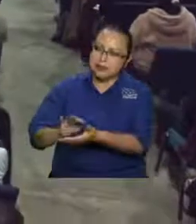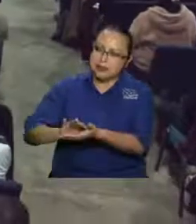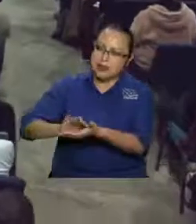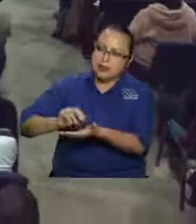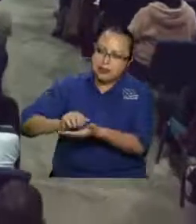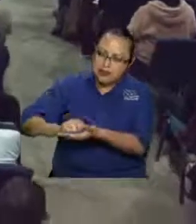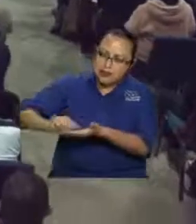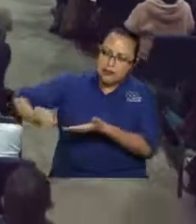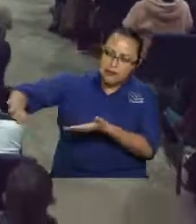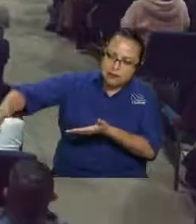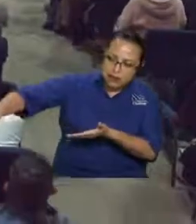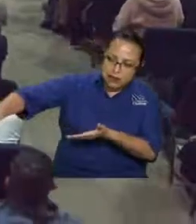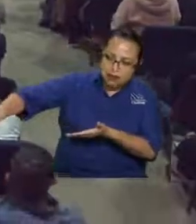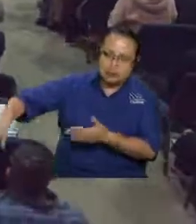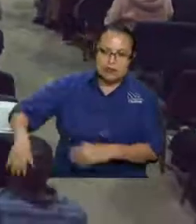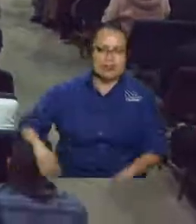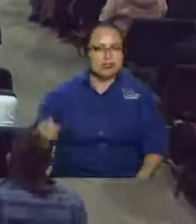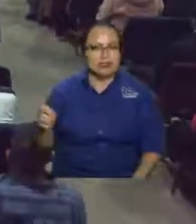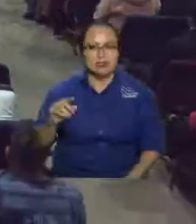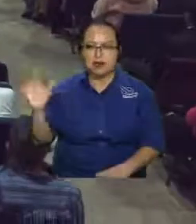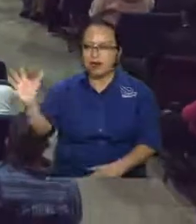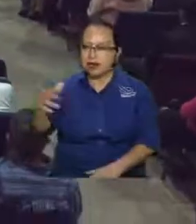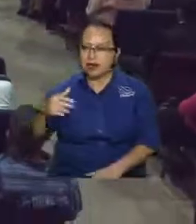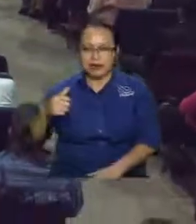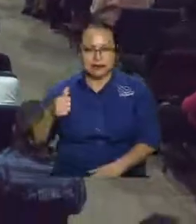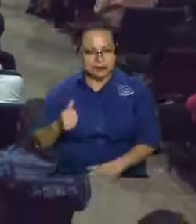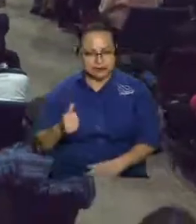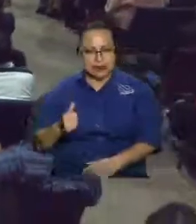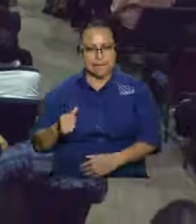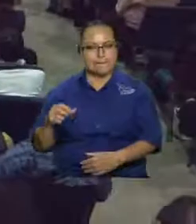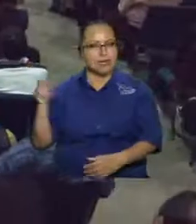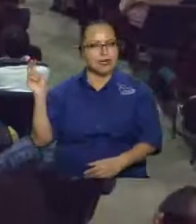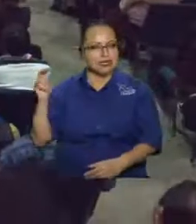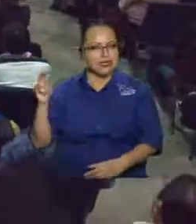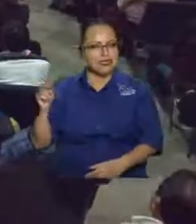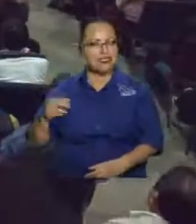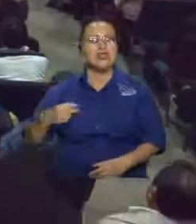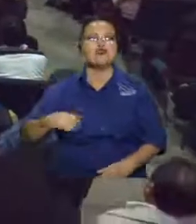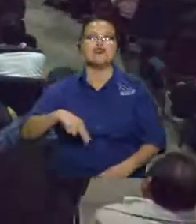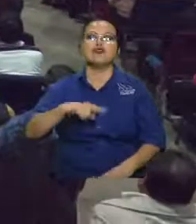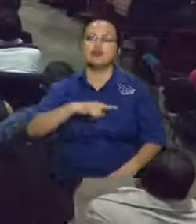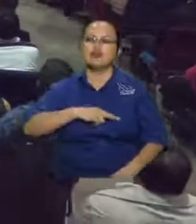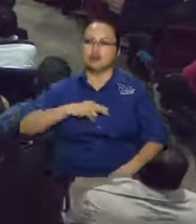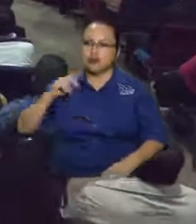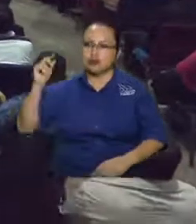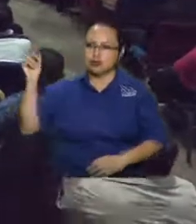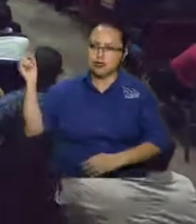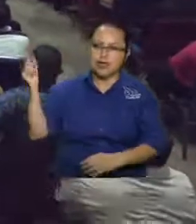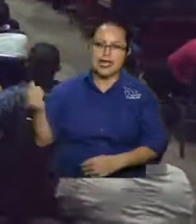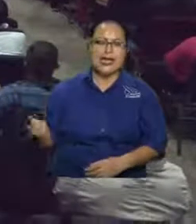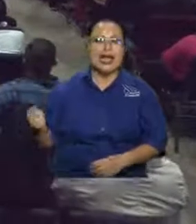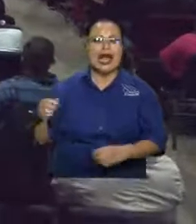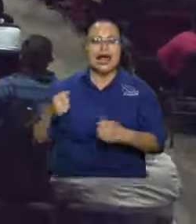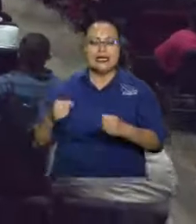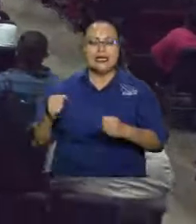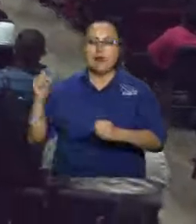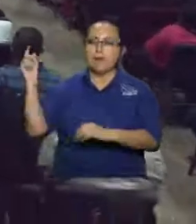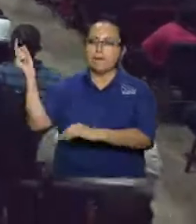que se queden afuera los deseos. Si no alcanza para las necesidades, tenemos que priorizar entre